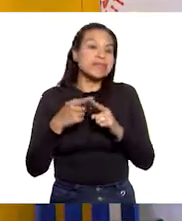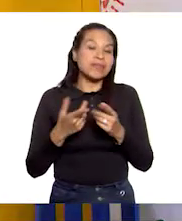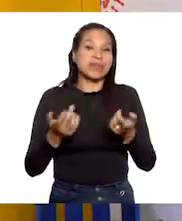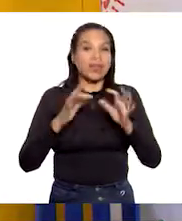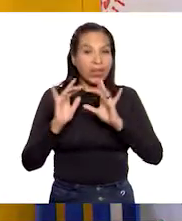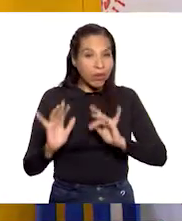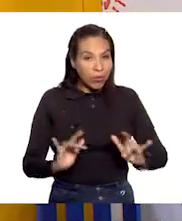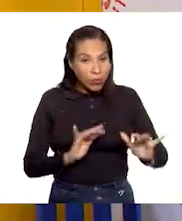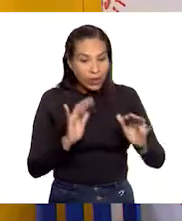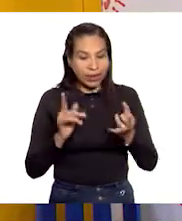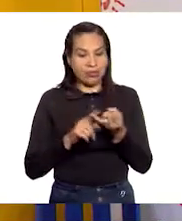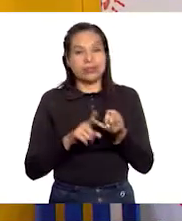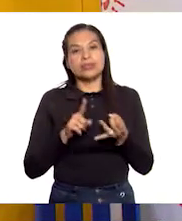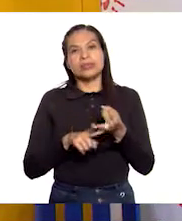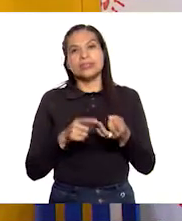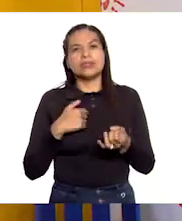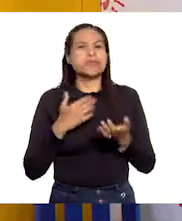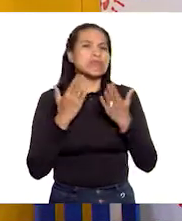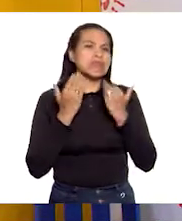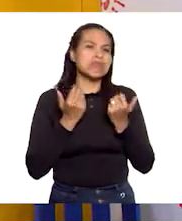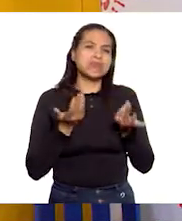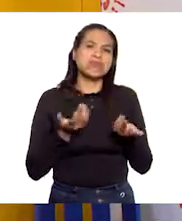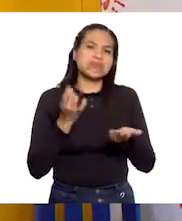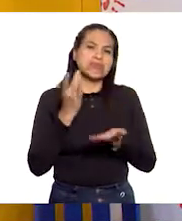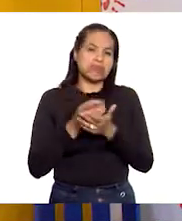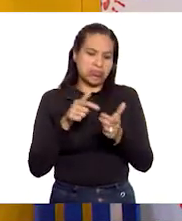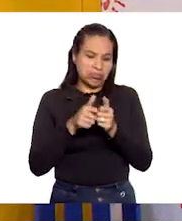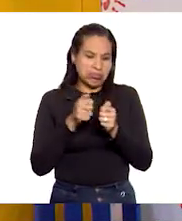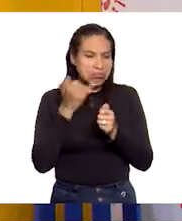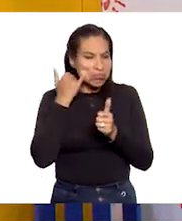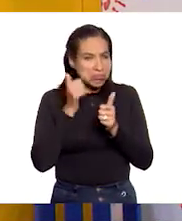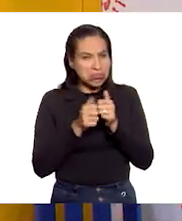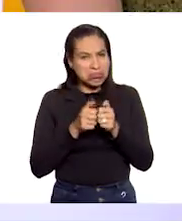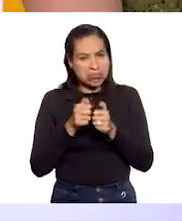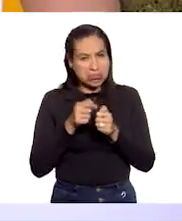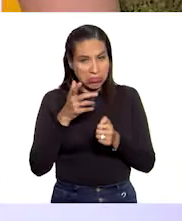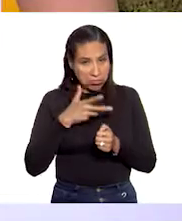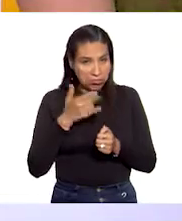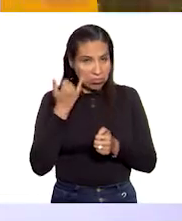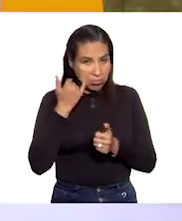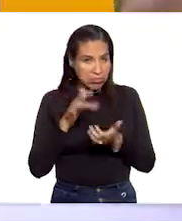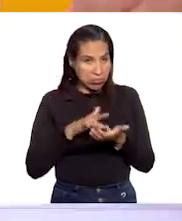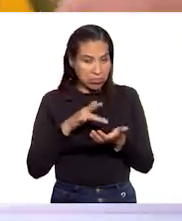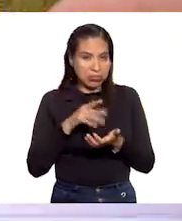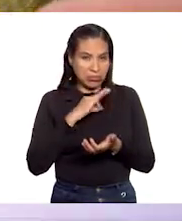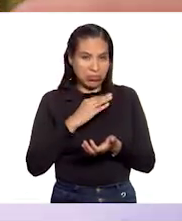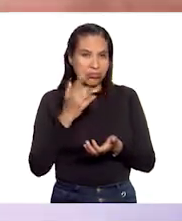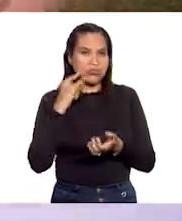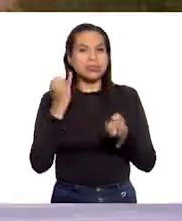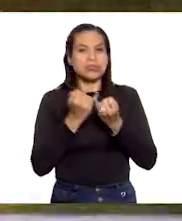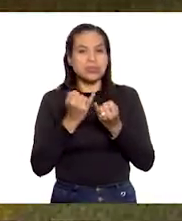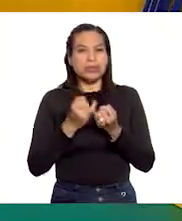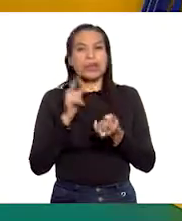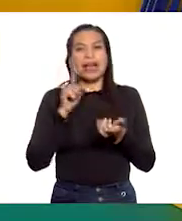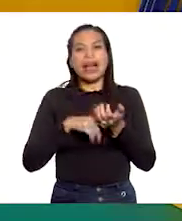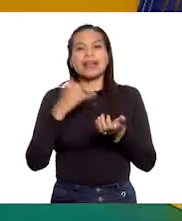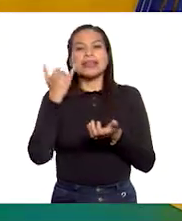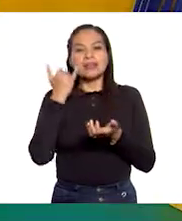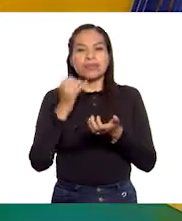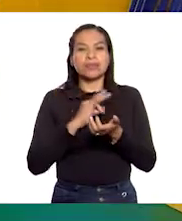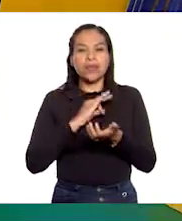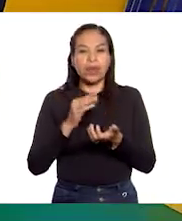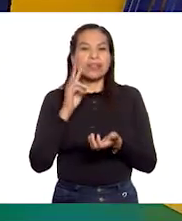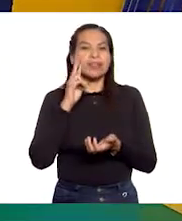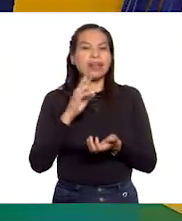de la computadora. Pero yo no tengo, nada más tengo el celular. ¿Lo traes? Sí. Pues también desde el celular, si quieres. ¿En